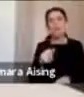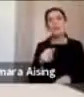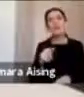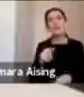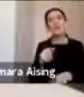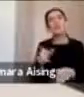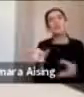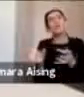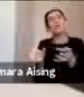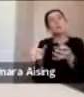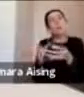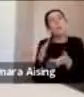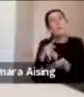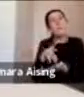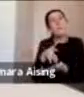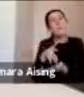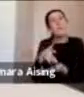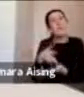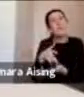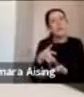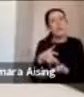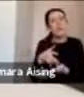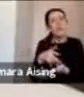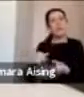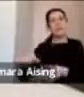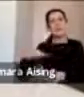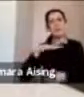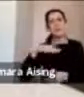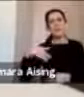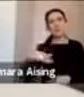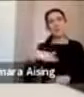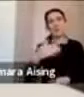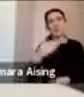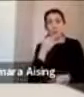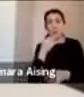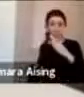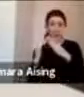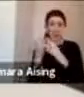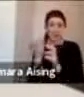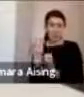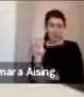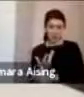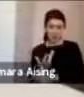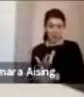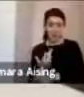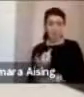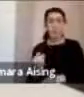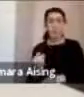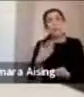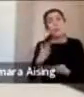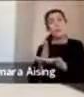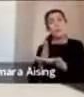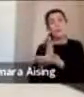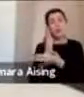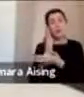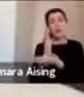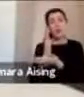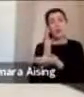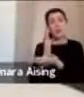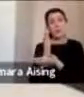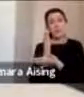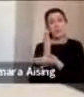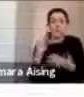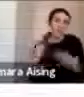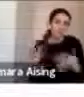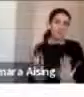situaciones que muchas de esas situaciones también están en nuestros hogares. ¿Ya? Entonces, voy a comenzar y bueno, eso.